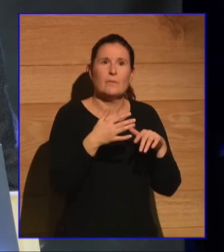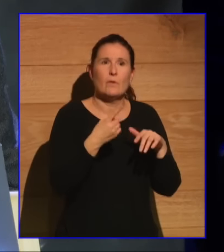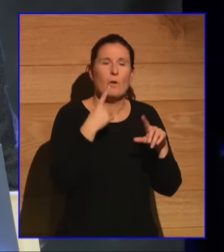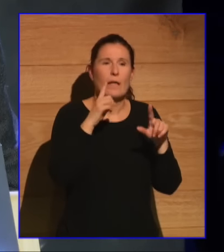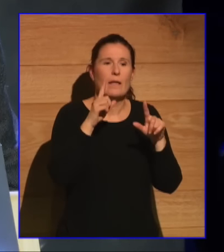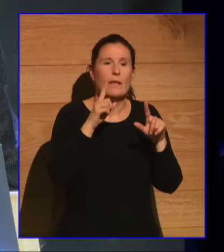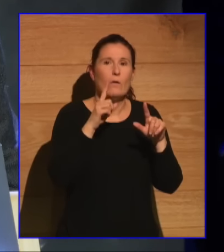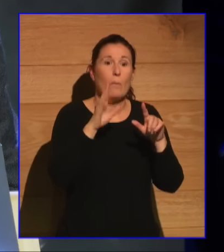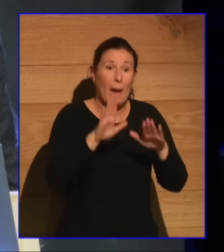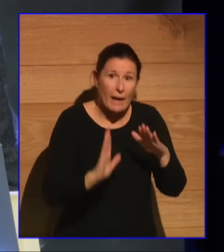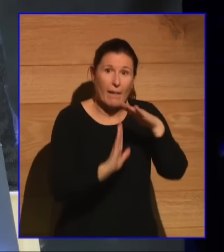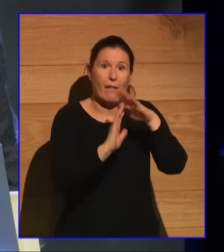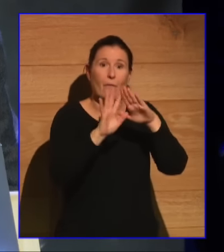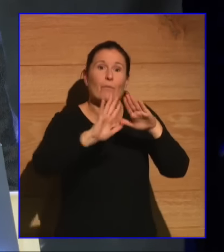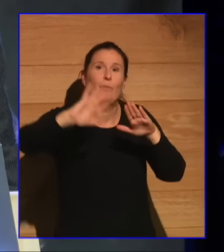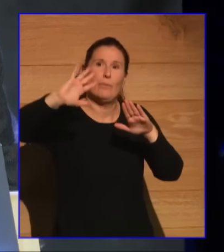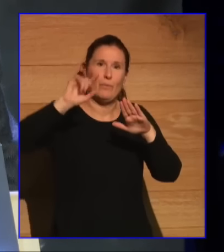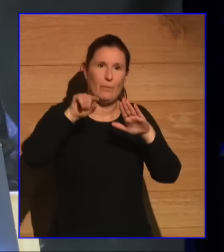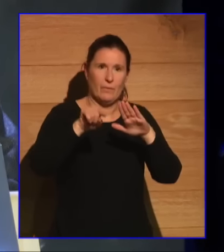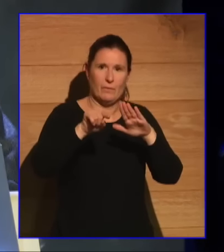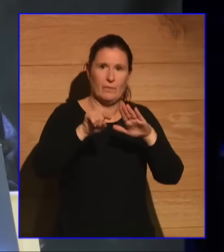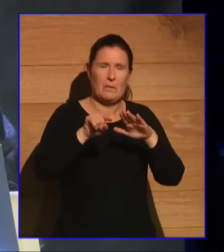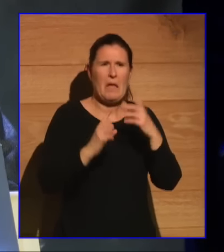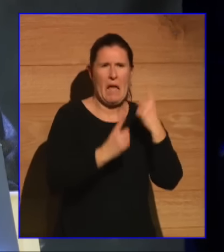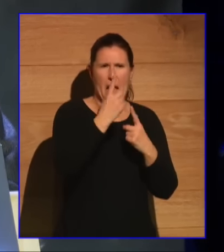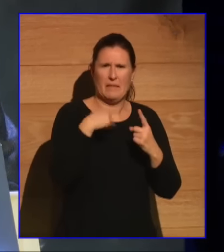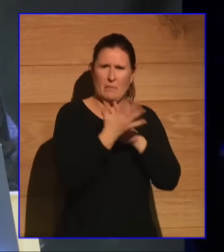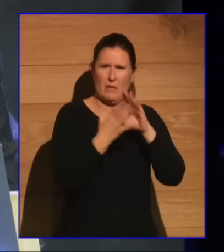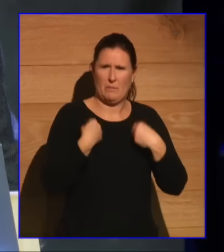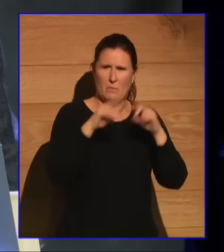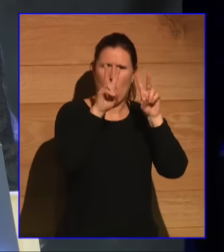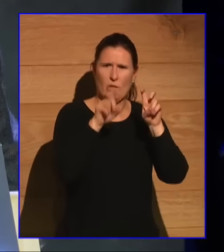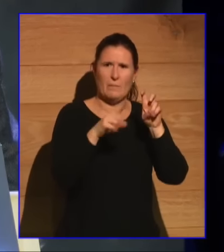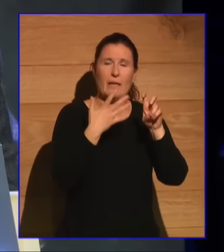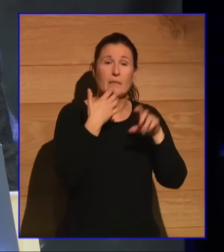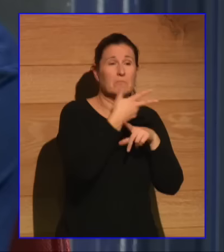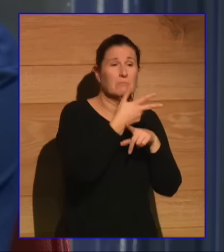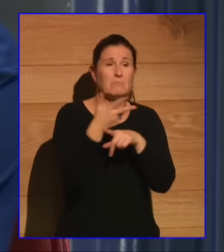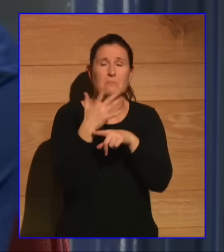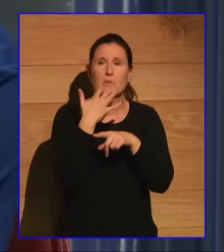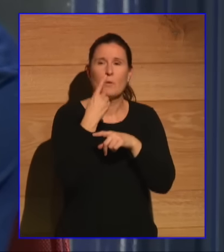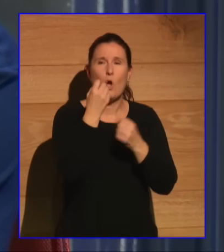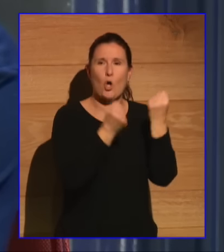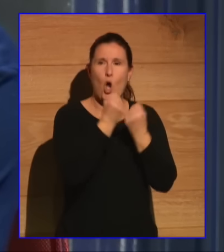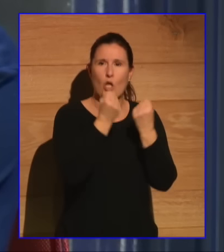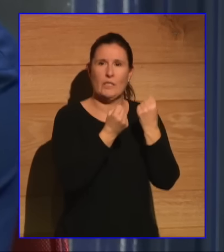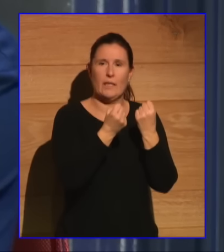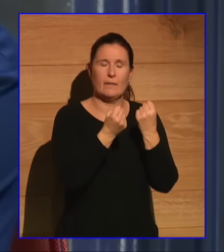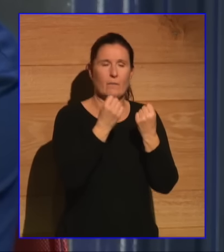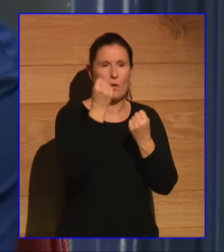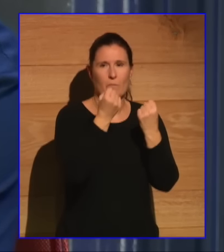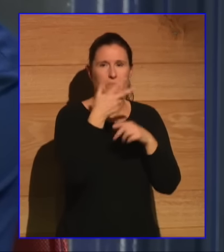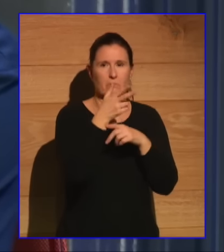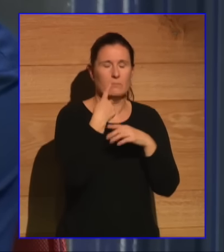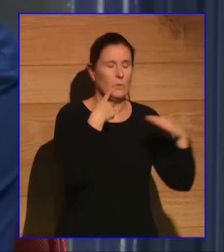cuando congelamos la imagen. Es decir, creo que en alguna ocasión hemos hablado de esto, pero si rodáramos, por ejemplo, un coche pasando delante de cámara